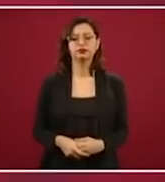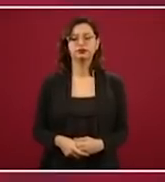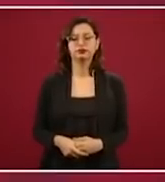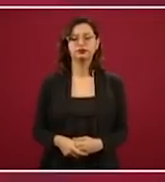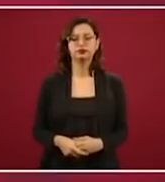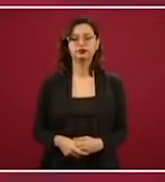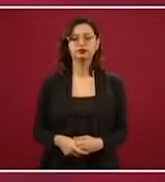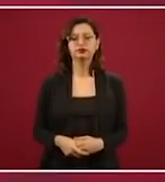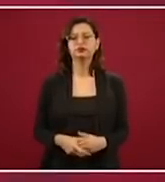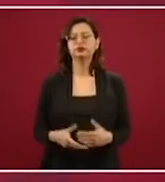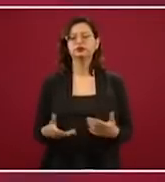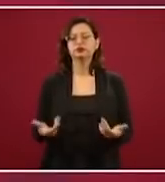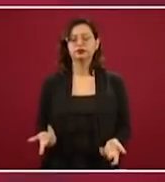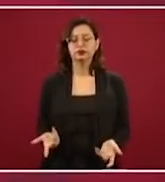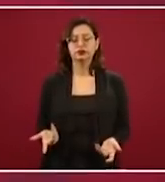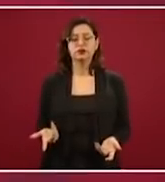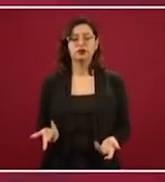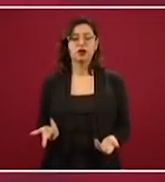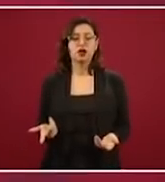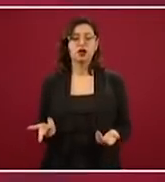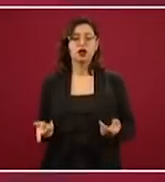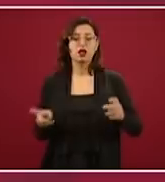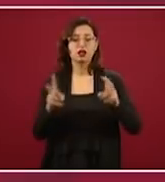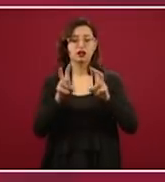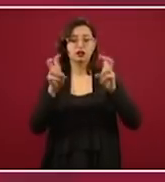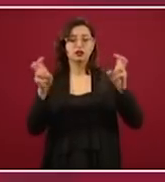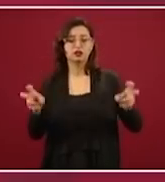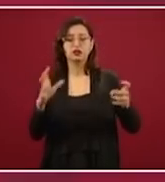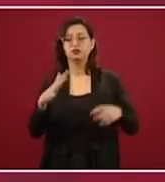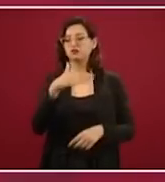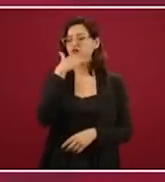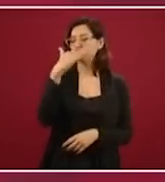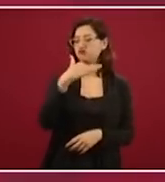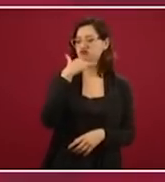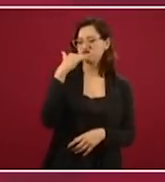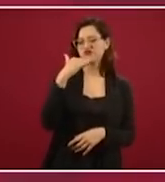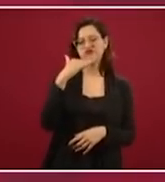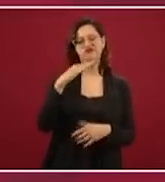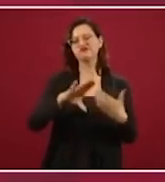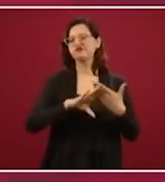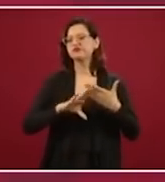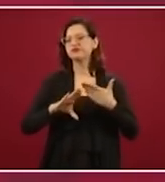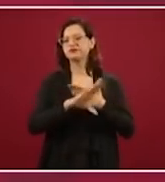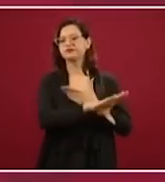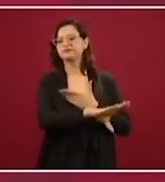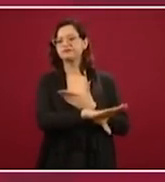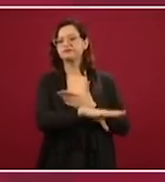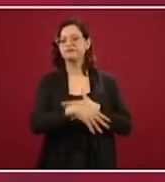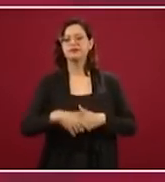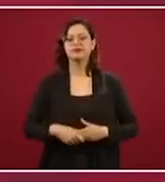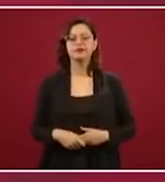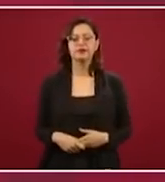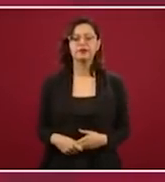darle la espalda a la corrupción, a